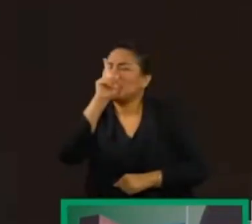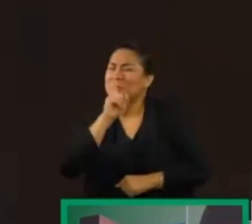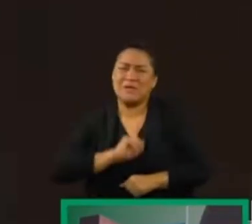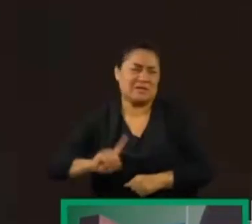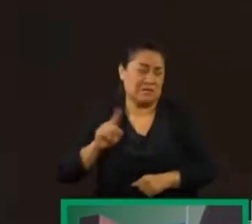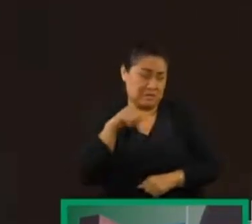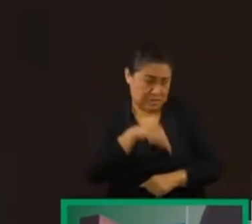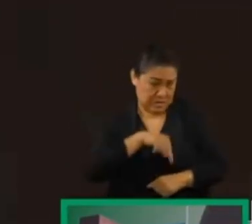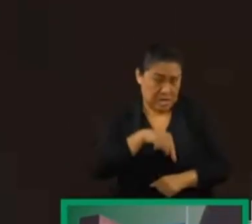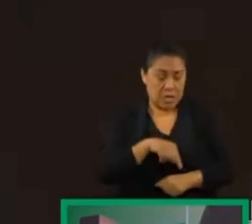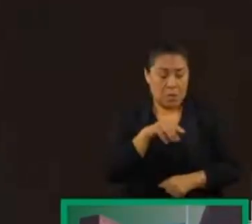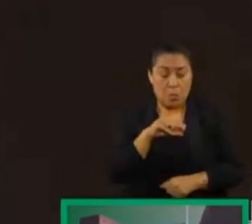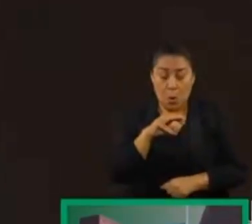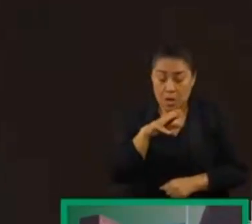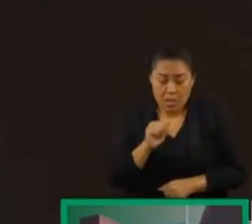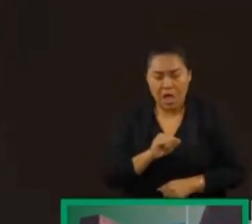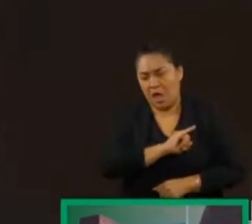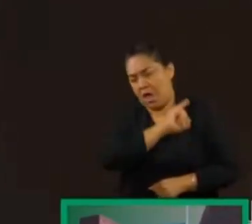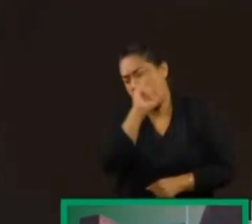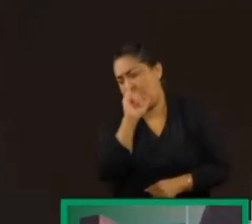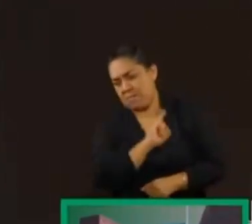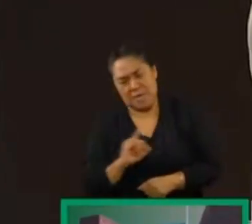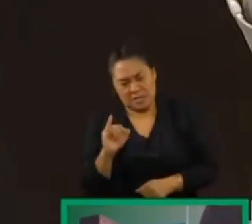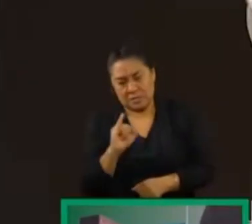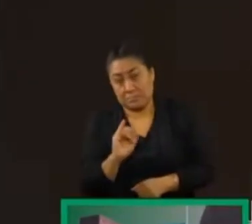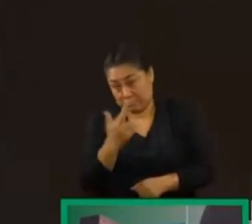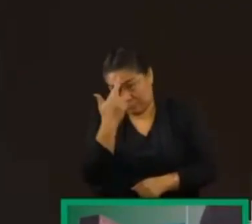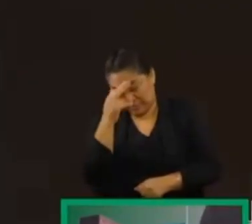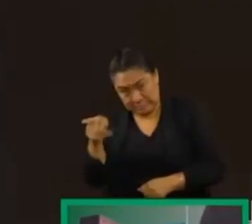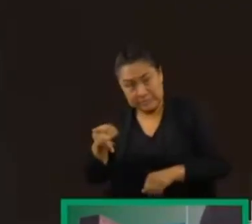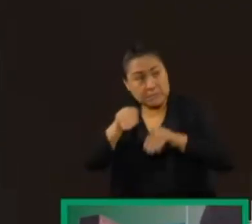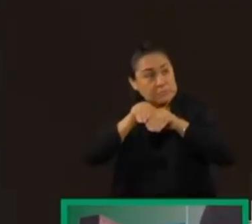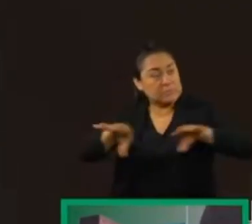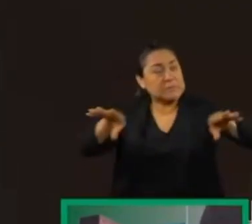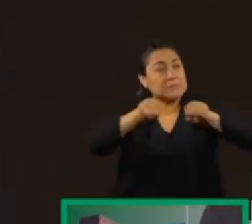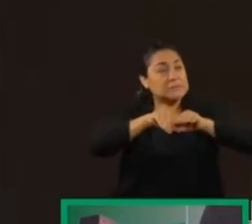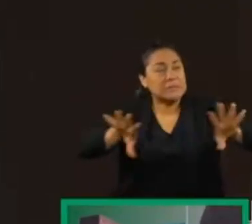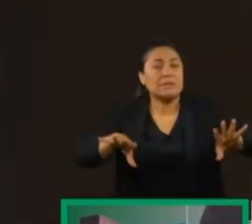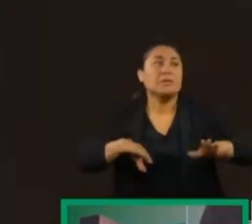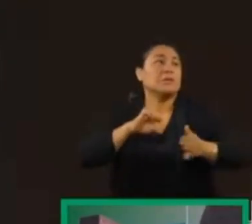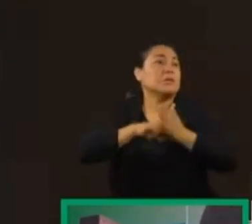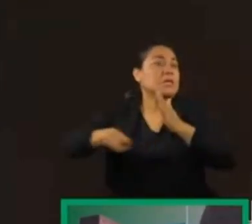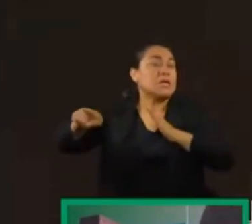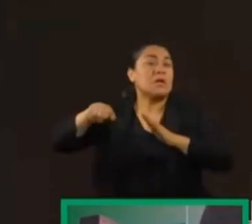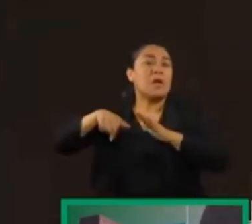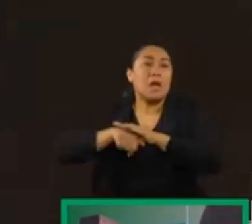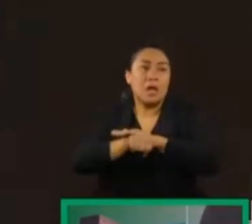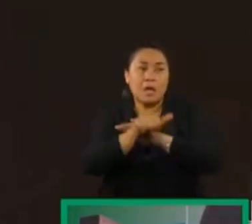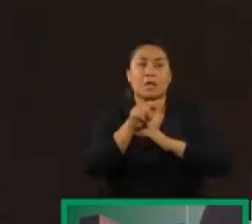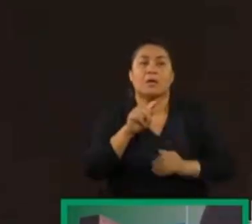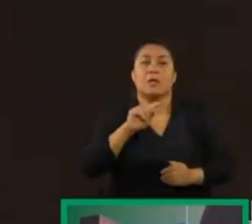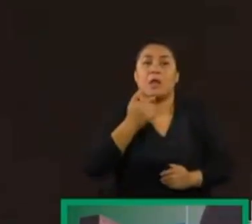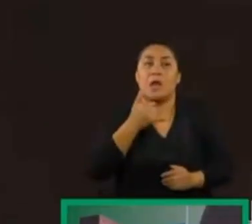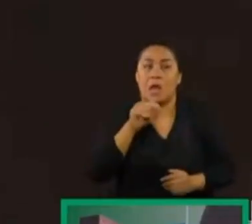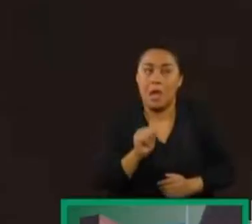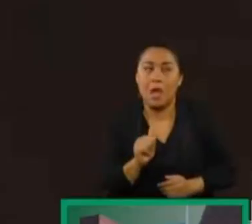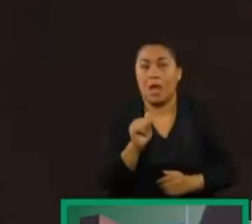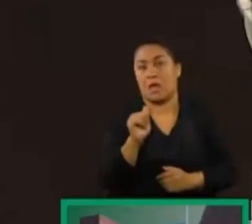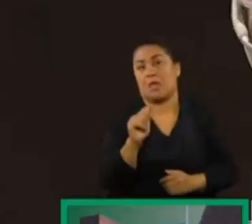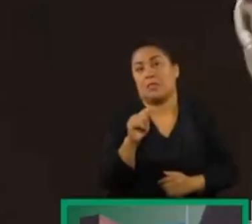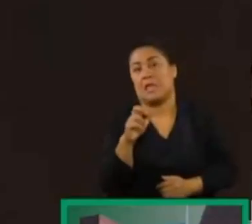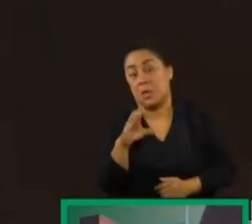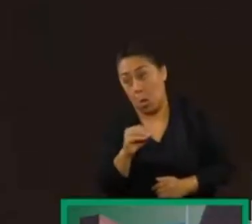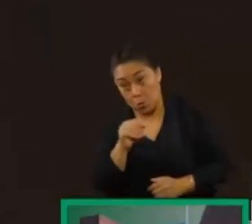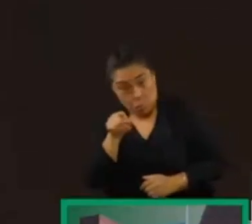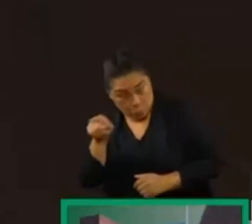Morena verán ninguna publicación como eran los encabezados de ustedes, como Ayotzinapa, Tlayaya, Atenco,